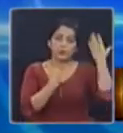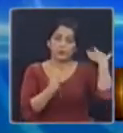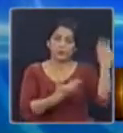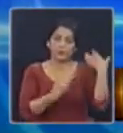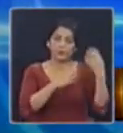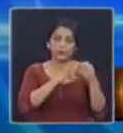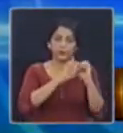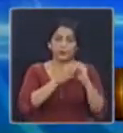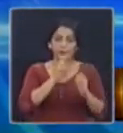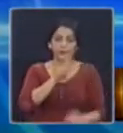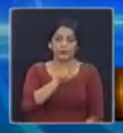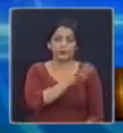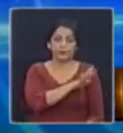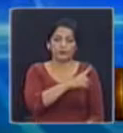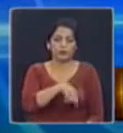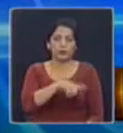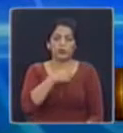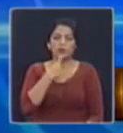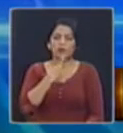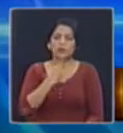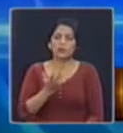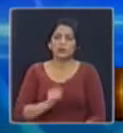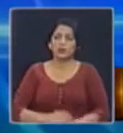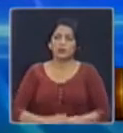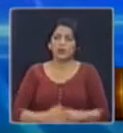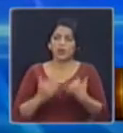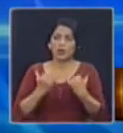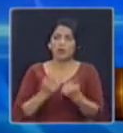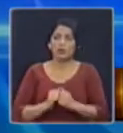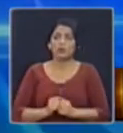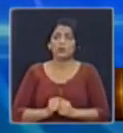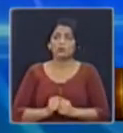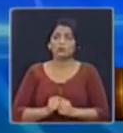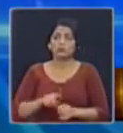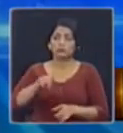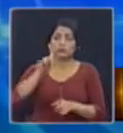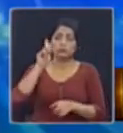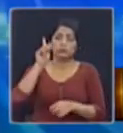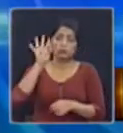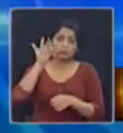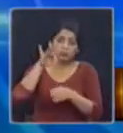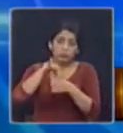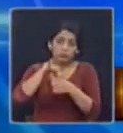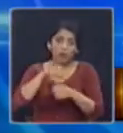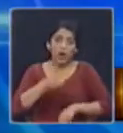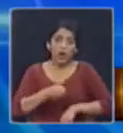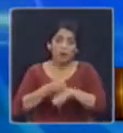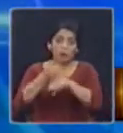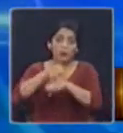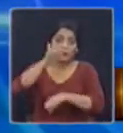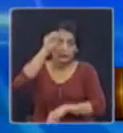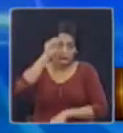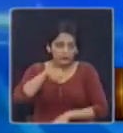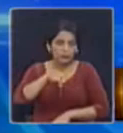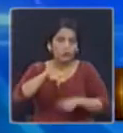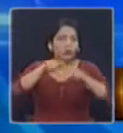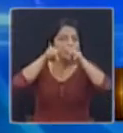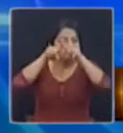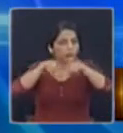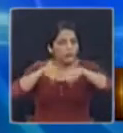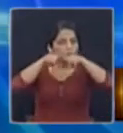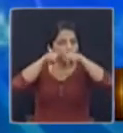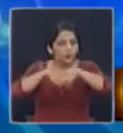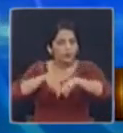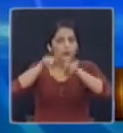claro que el apoyo a la consulta popular por parte de ese bloque va a depender del contenido de la consulta. Es decir, de cierta manera